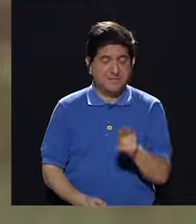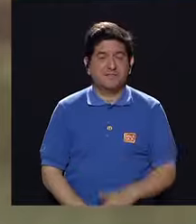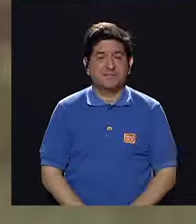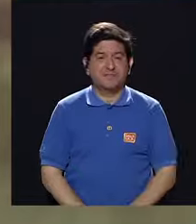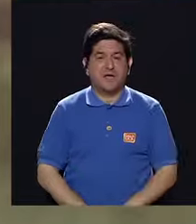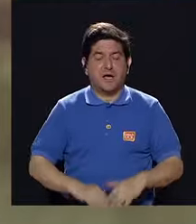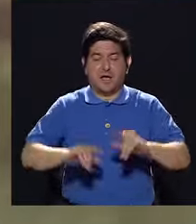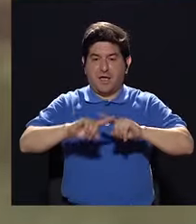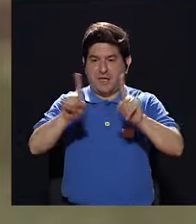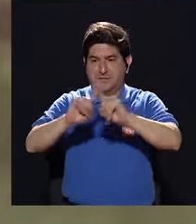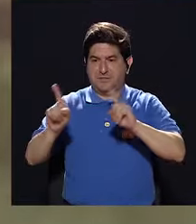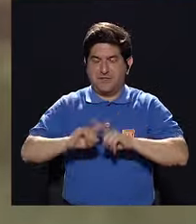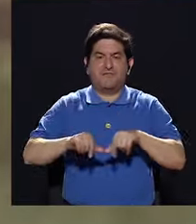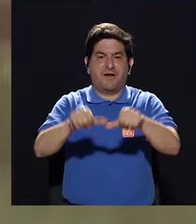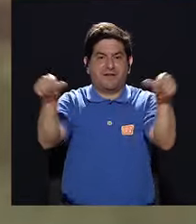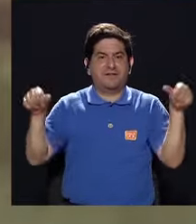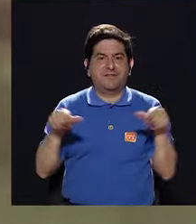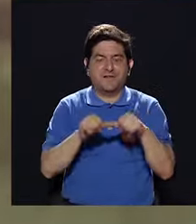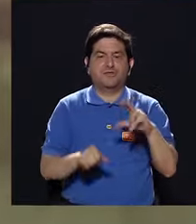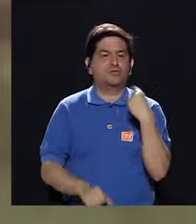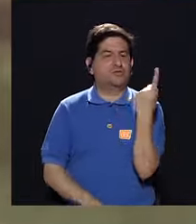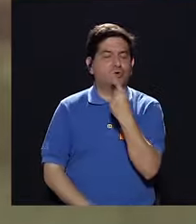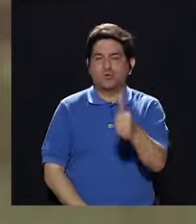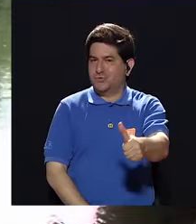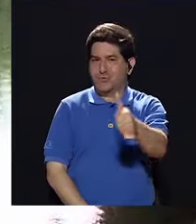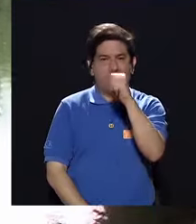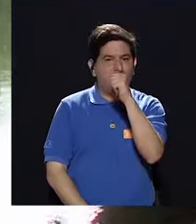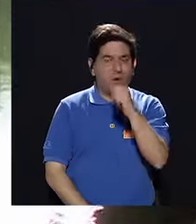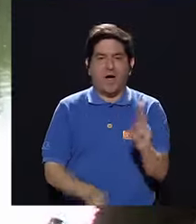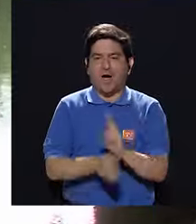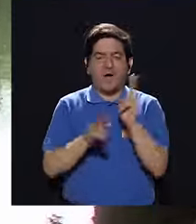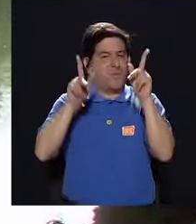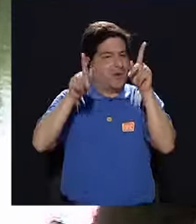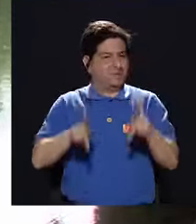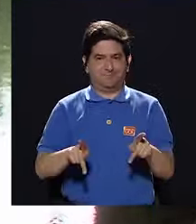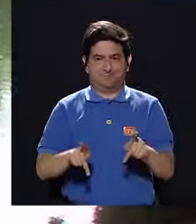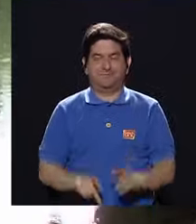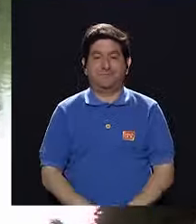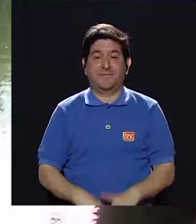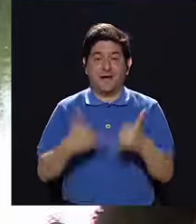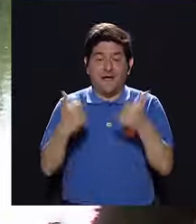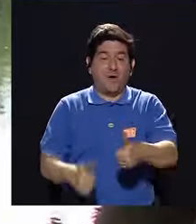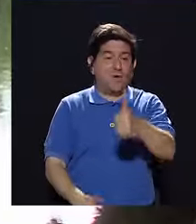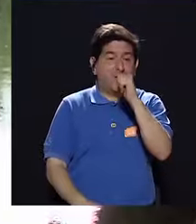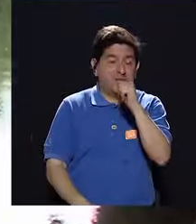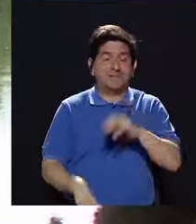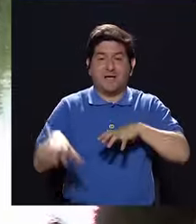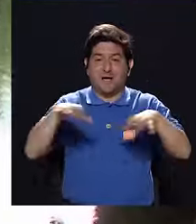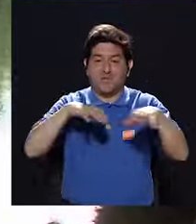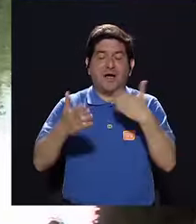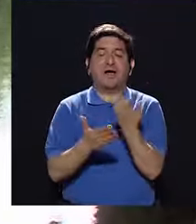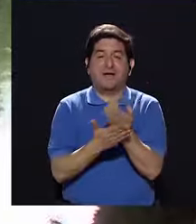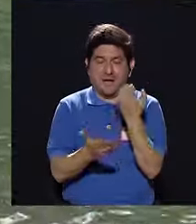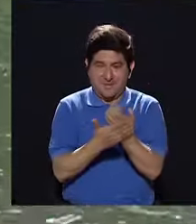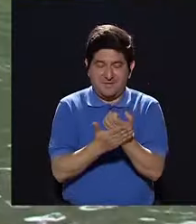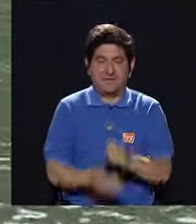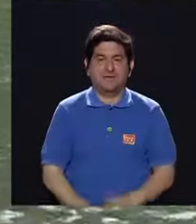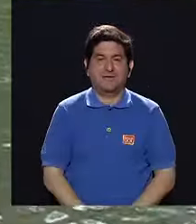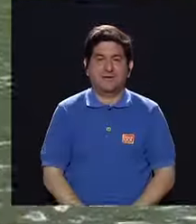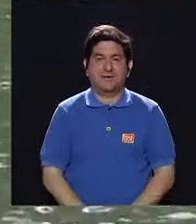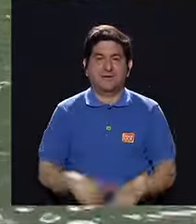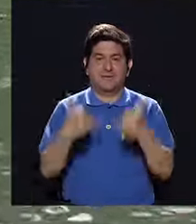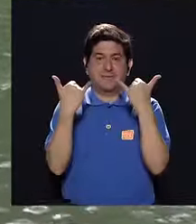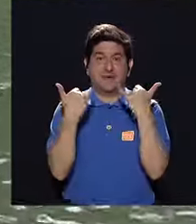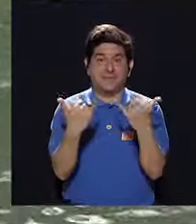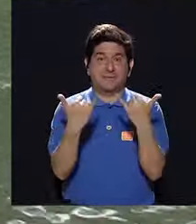un espectro mucho más amplio, porque ya no es solo el agua para consumo humano, sino el agua para actividades económicas. Ya